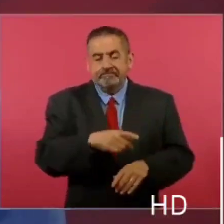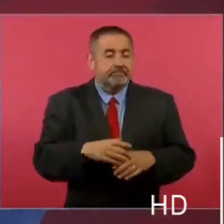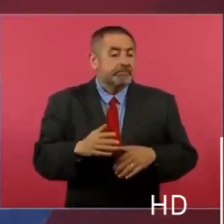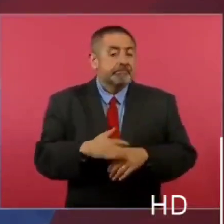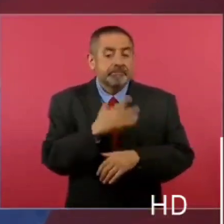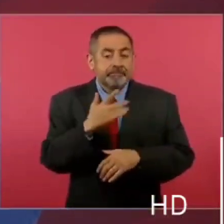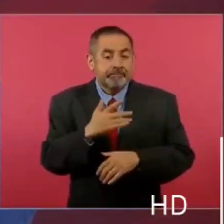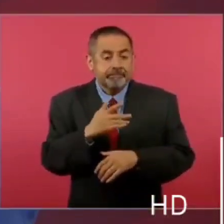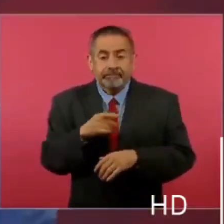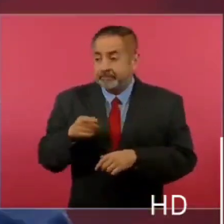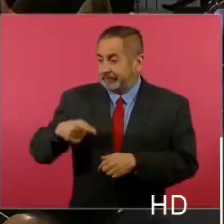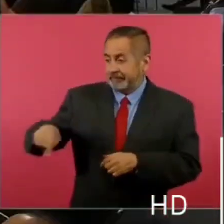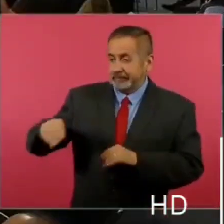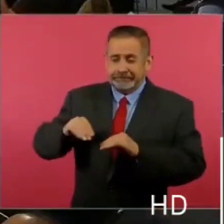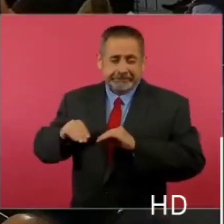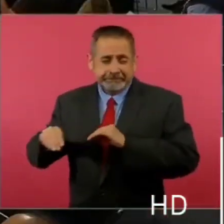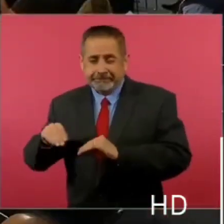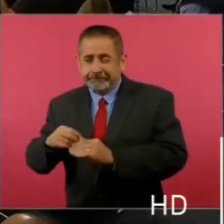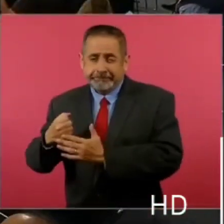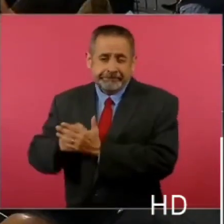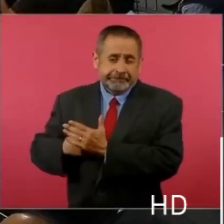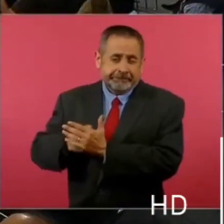¿Por qué surgió un movimiento?